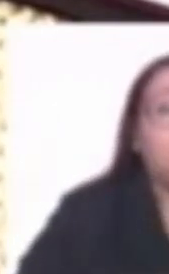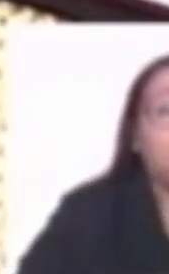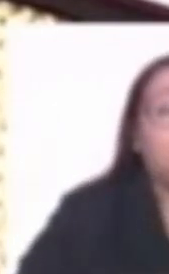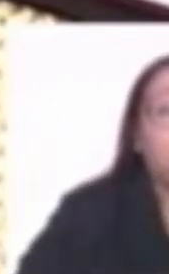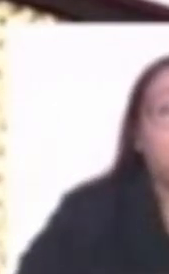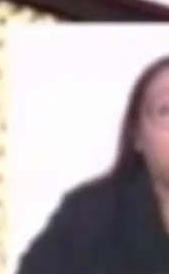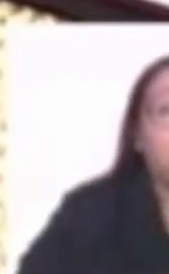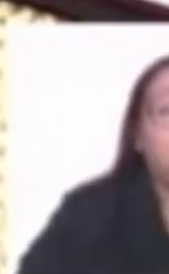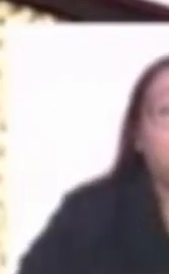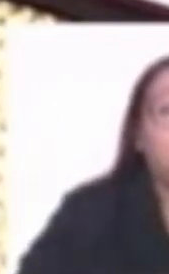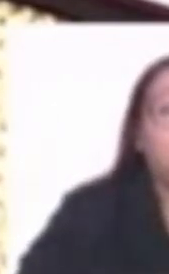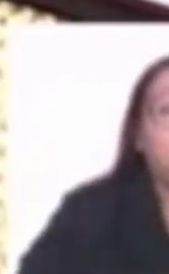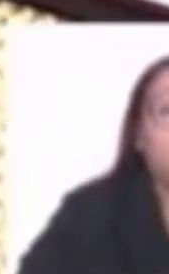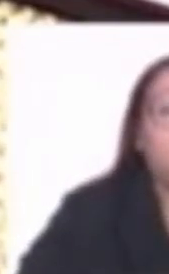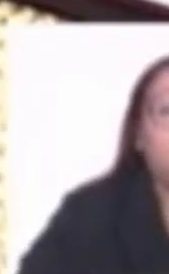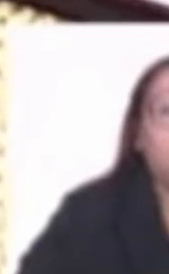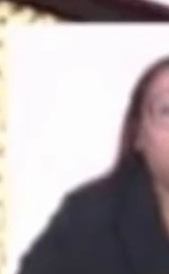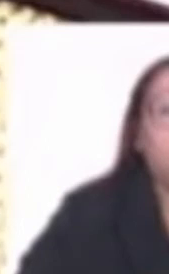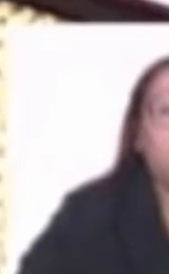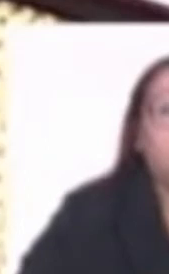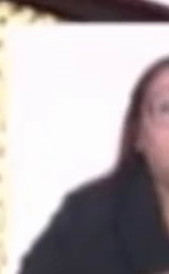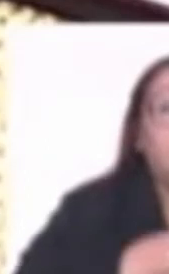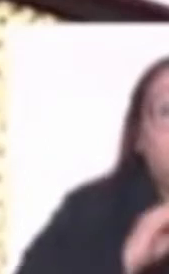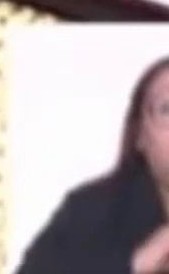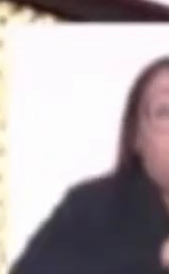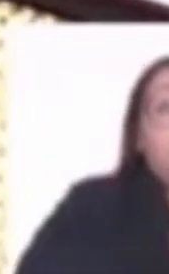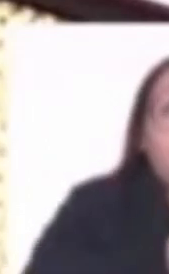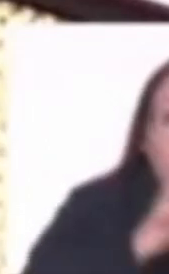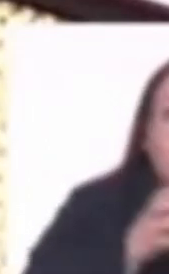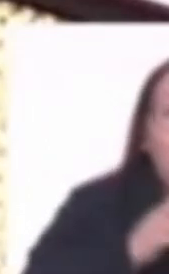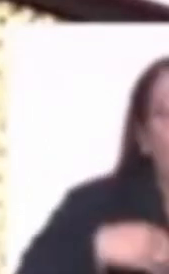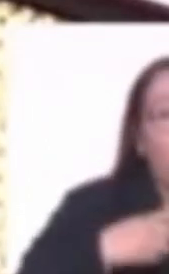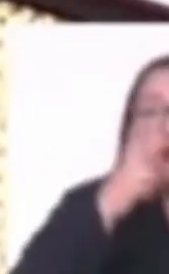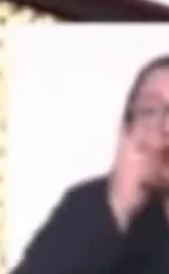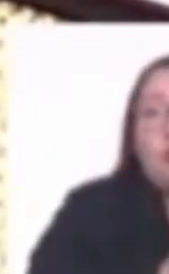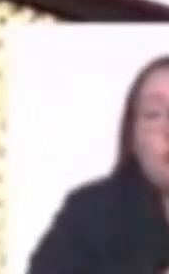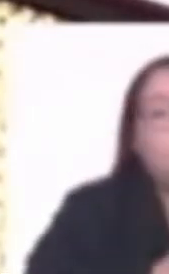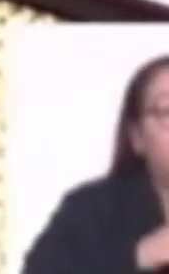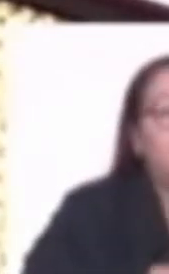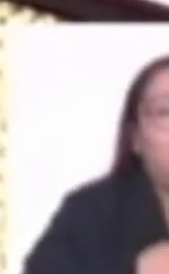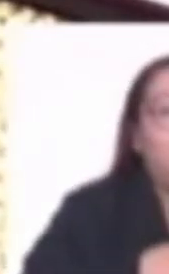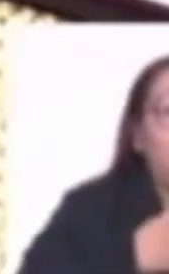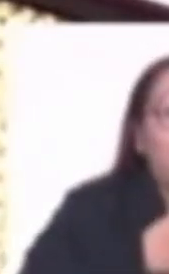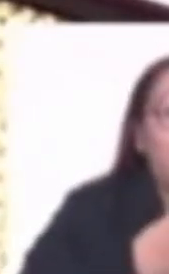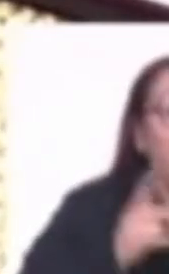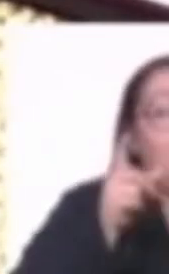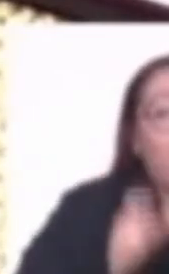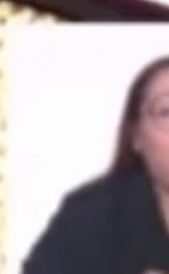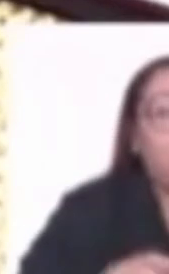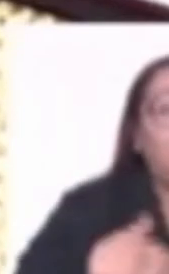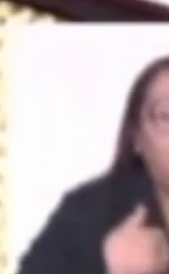legítima defensa Y si que realmente queremos empoderar eso no podemos prohibir u obstaculizar que estos civiles